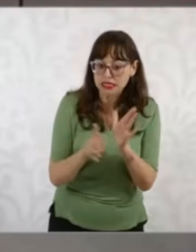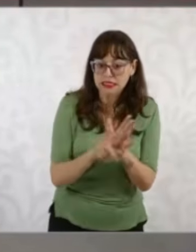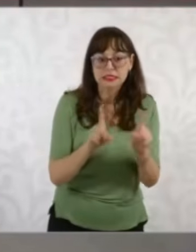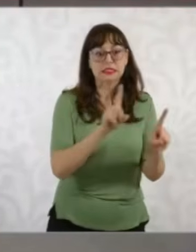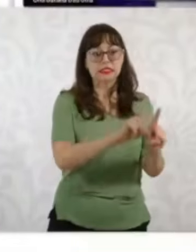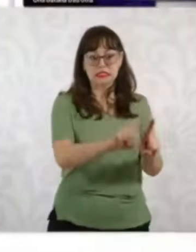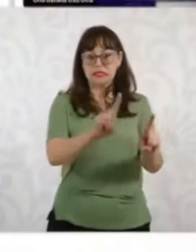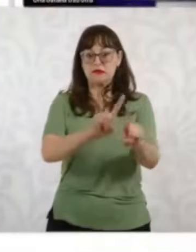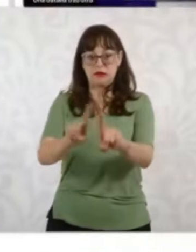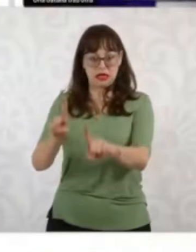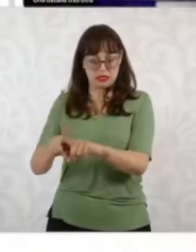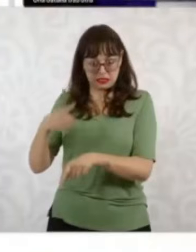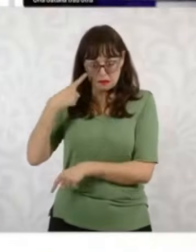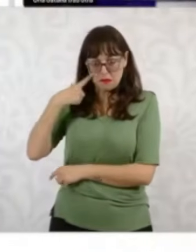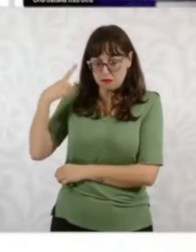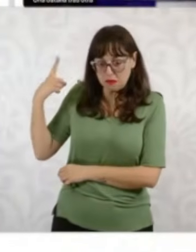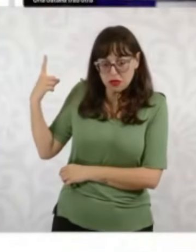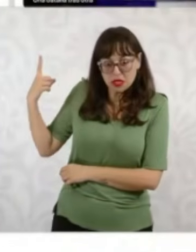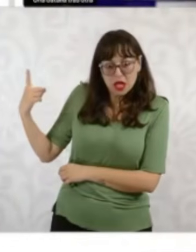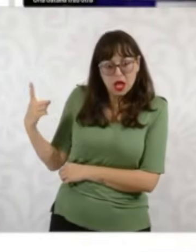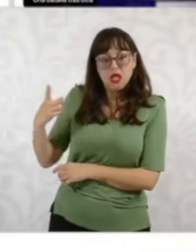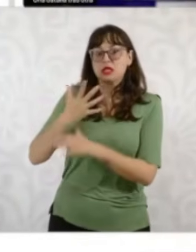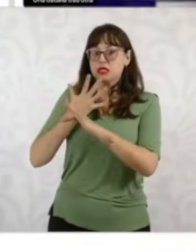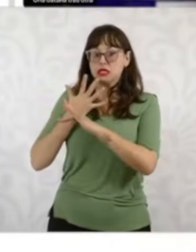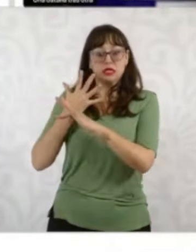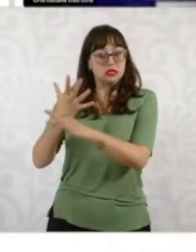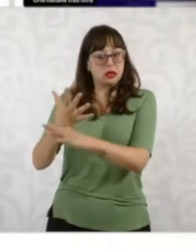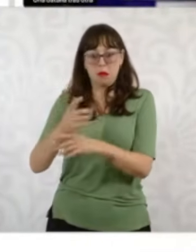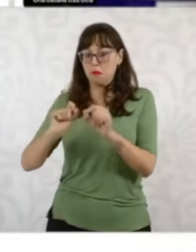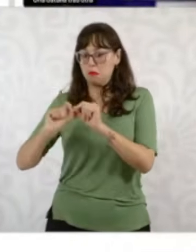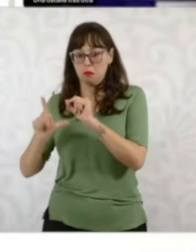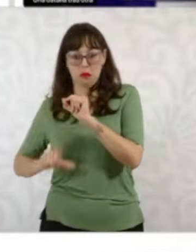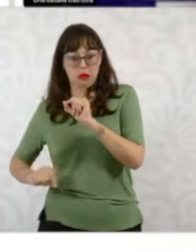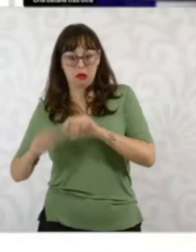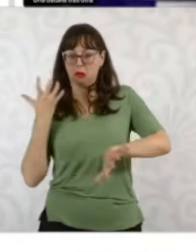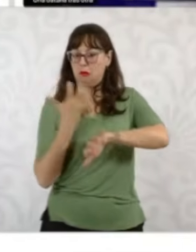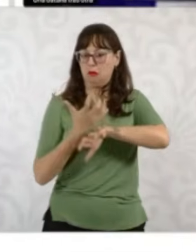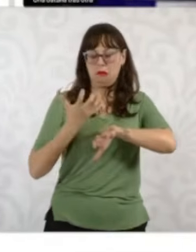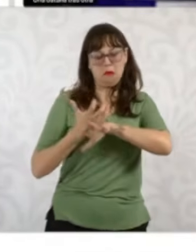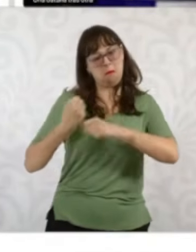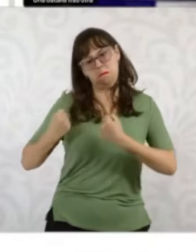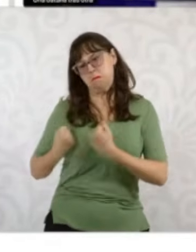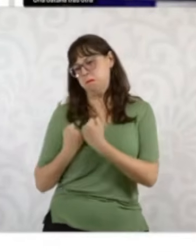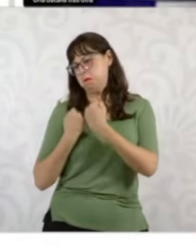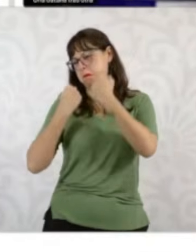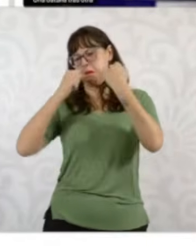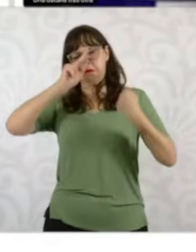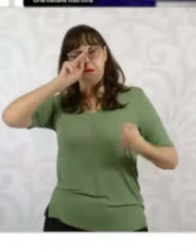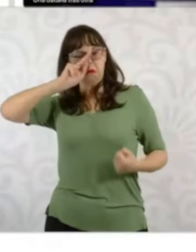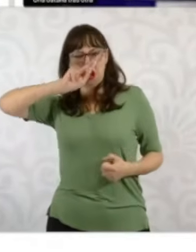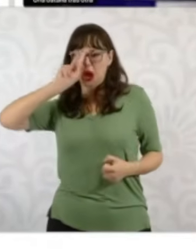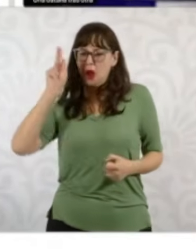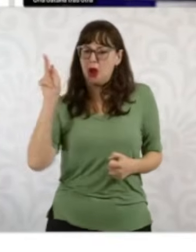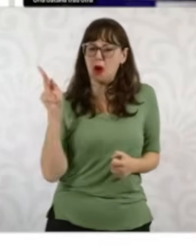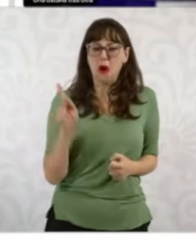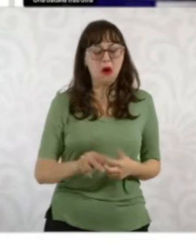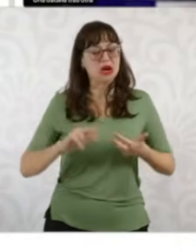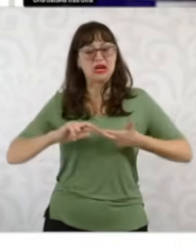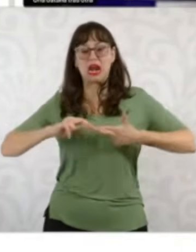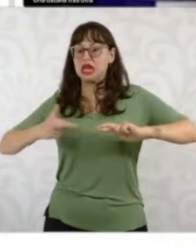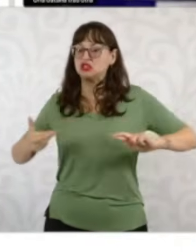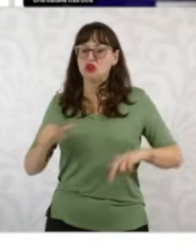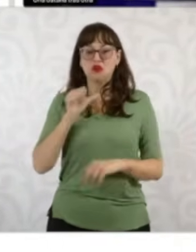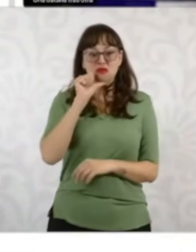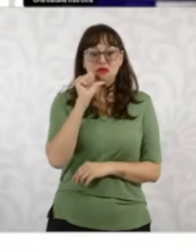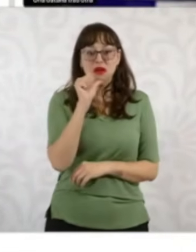de Trump, la peor crisis bilateral en décadas. CNN Vive su momento más tenso en